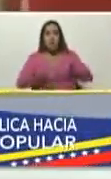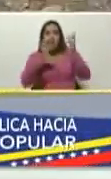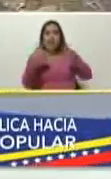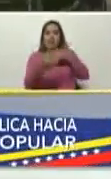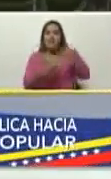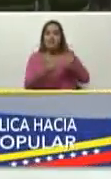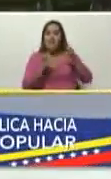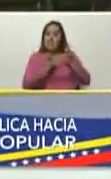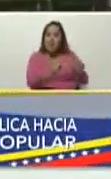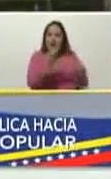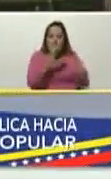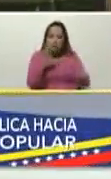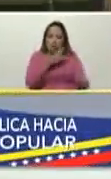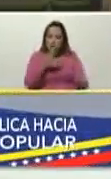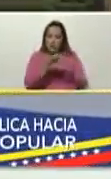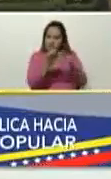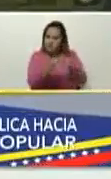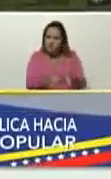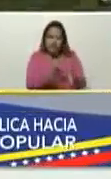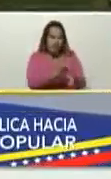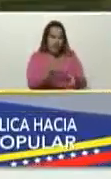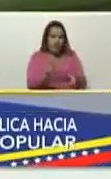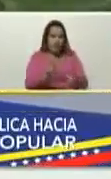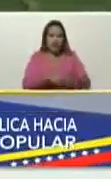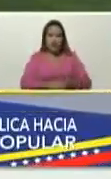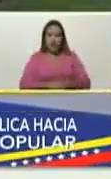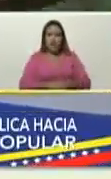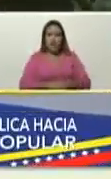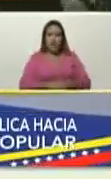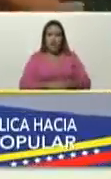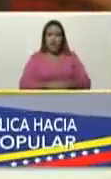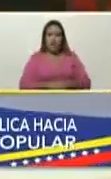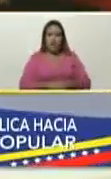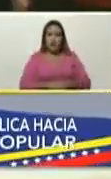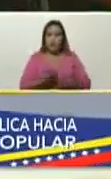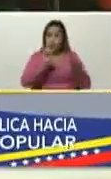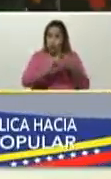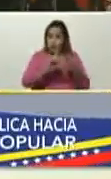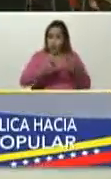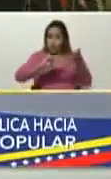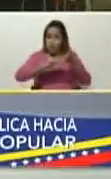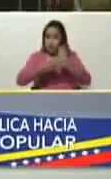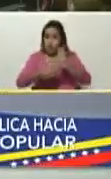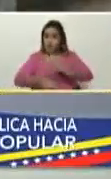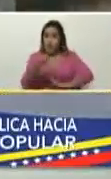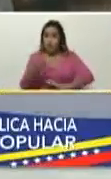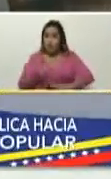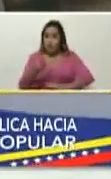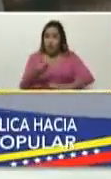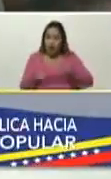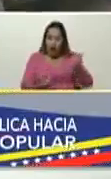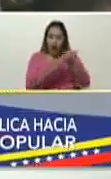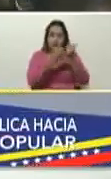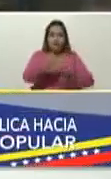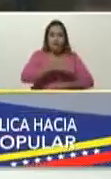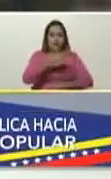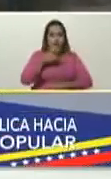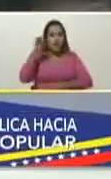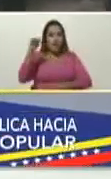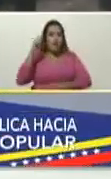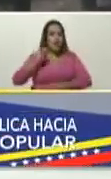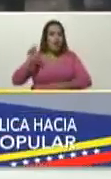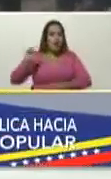Y menos el poder popular. Uno de los conceptos fundamentales de aporte al socialismo como teoría